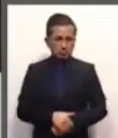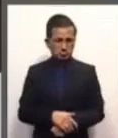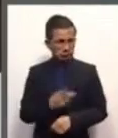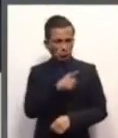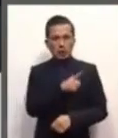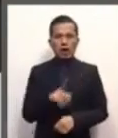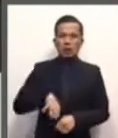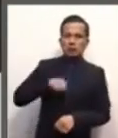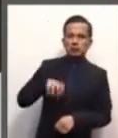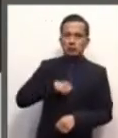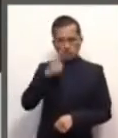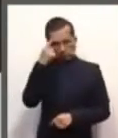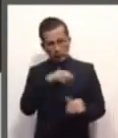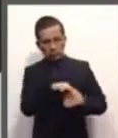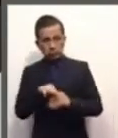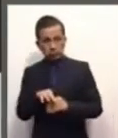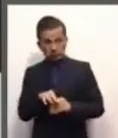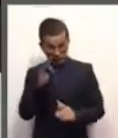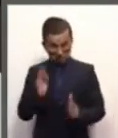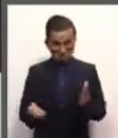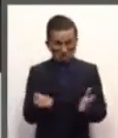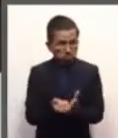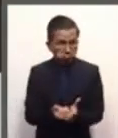electoral pudieron aprobarla.